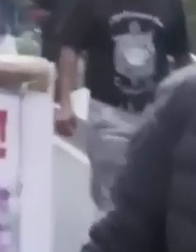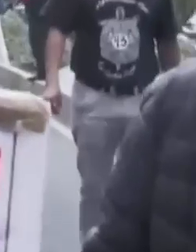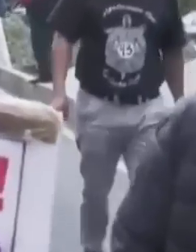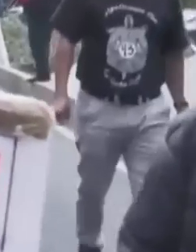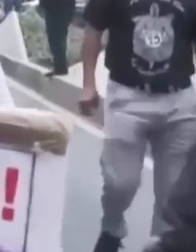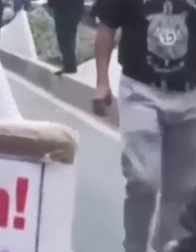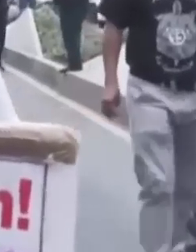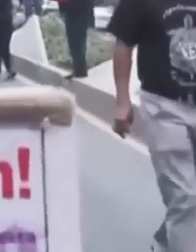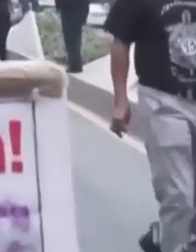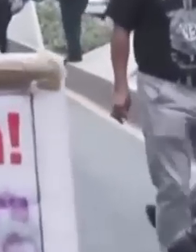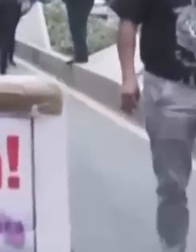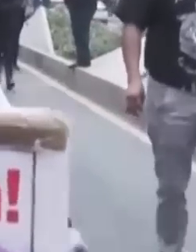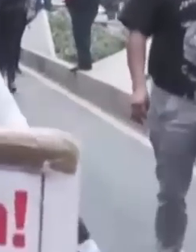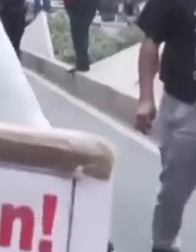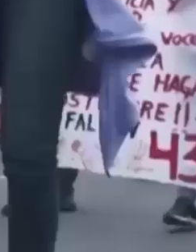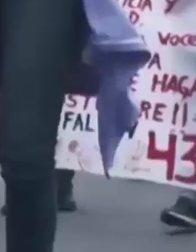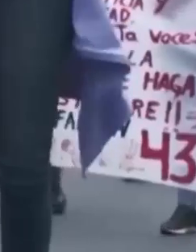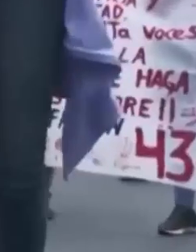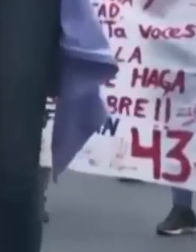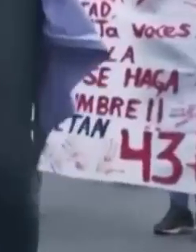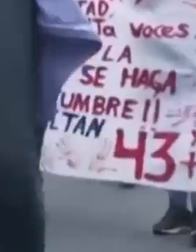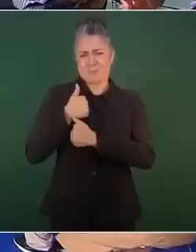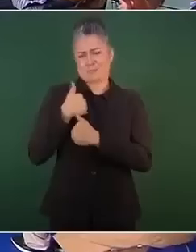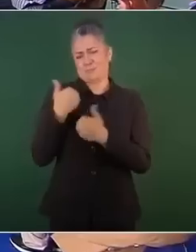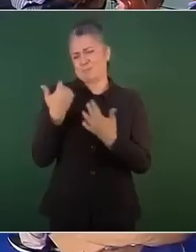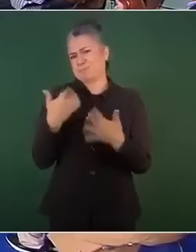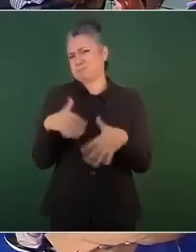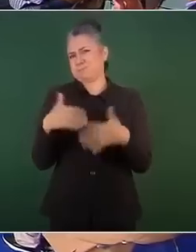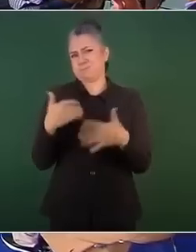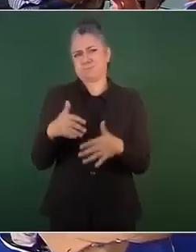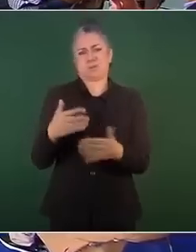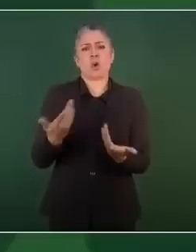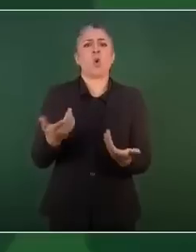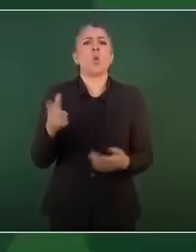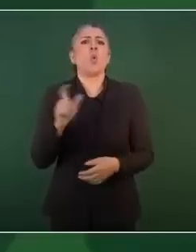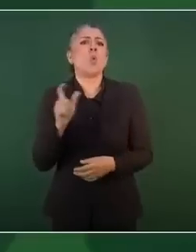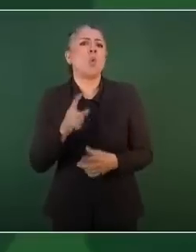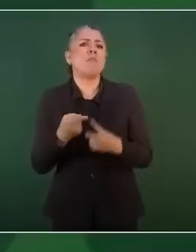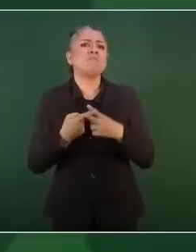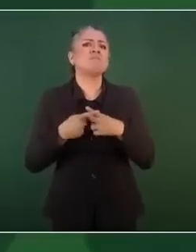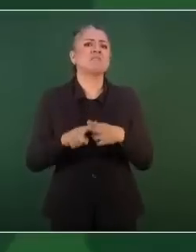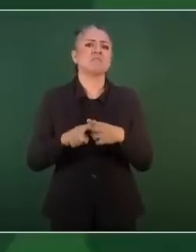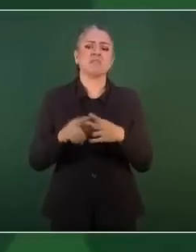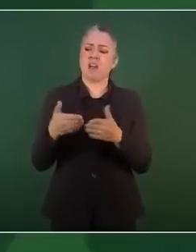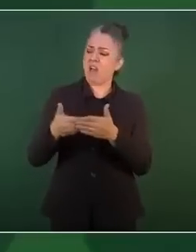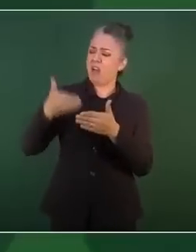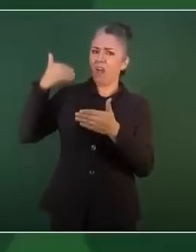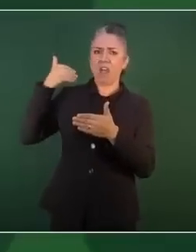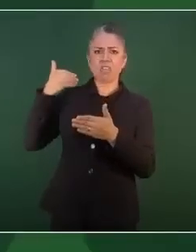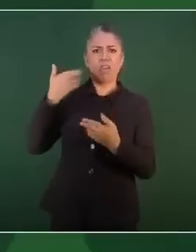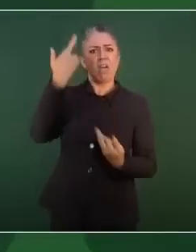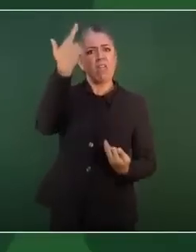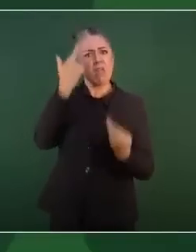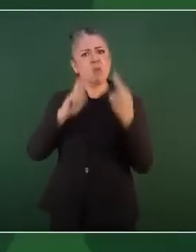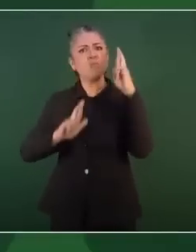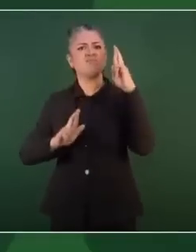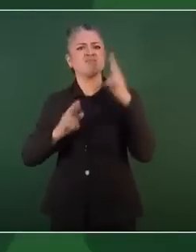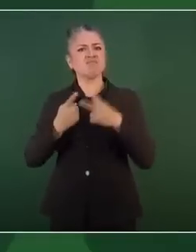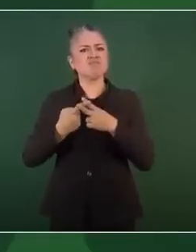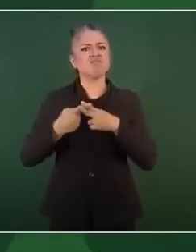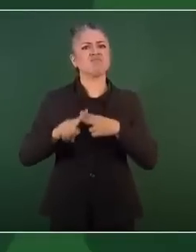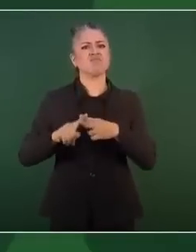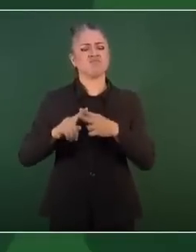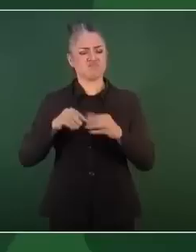el esclarecimiento de la desaparición de los 43 estudiantes de Ayotzinapa. La ONU lamenta profundamente que, pese a la voluntad